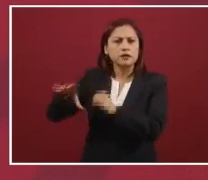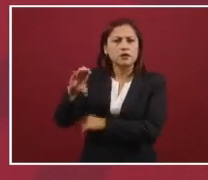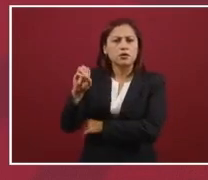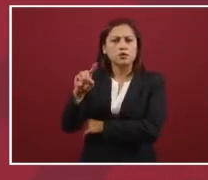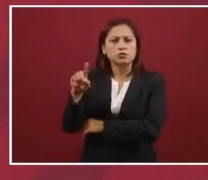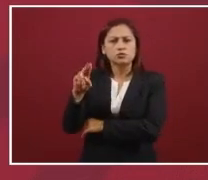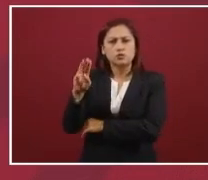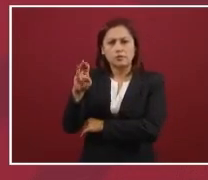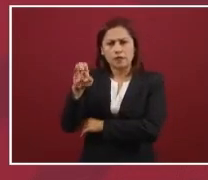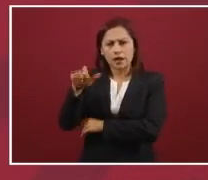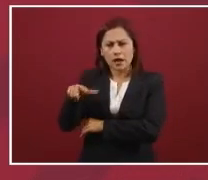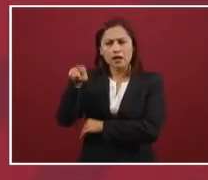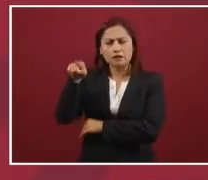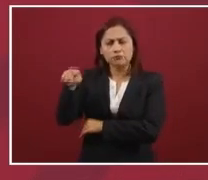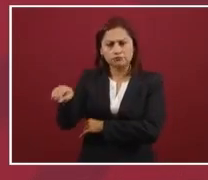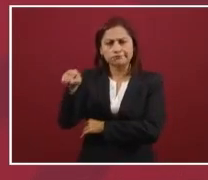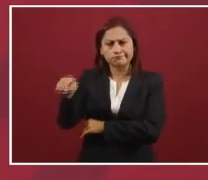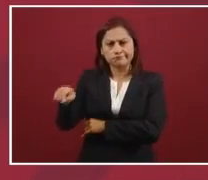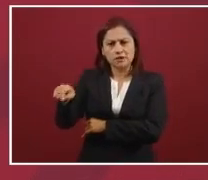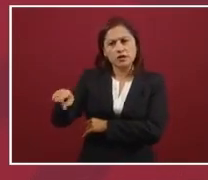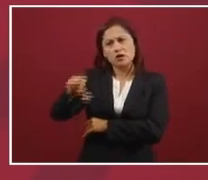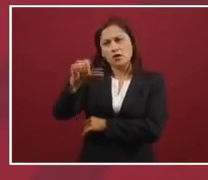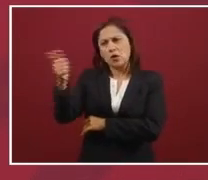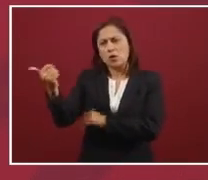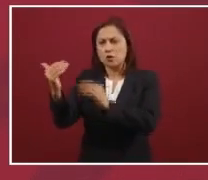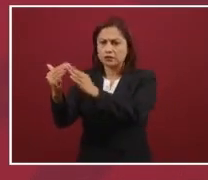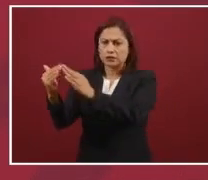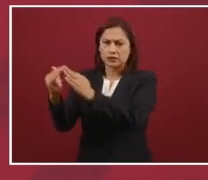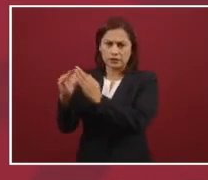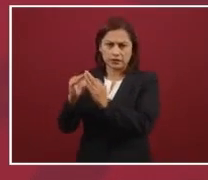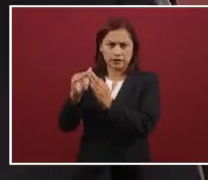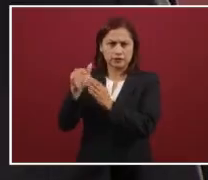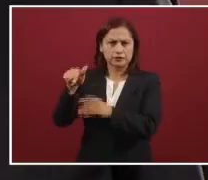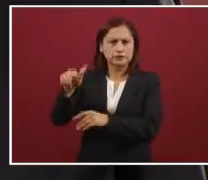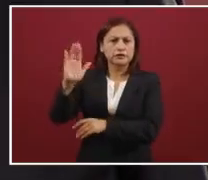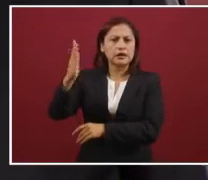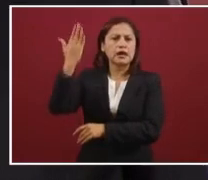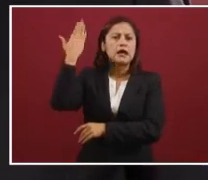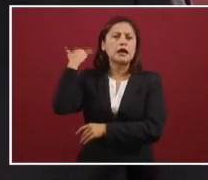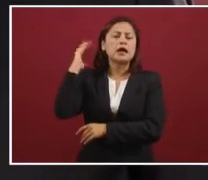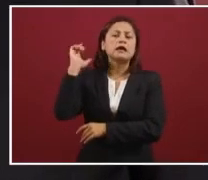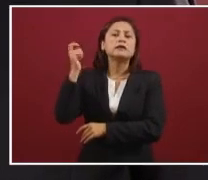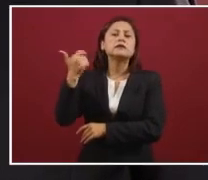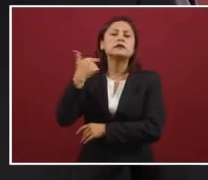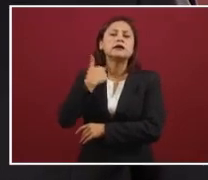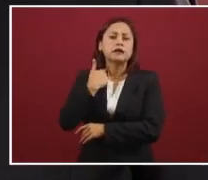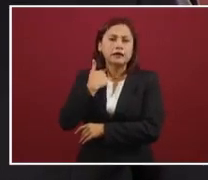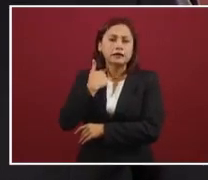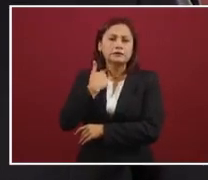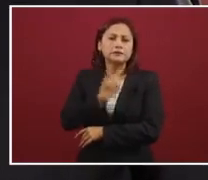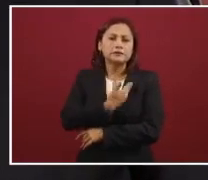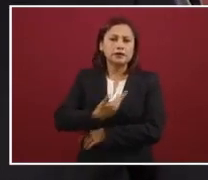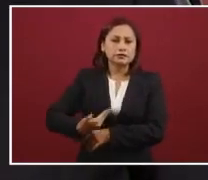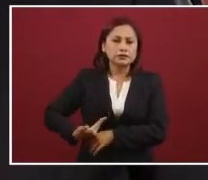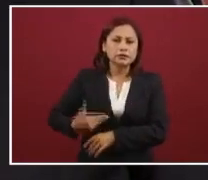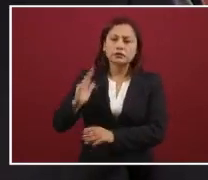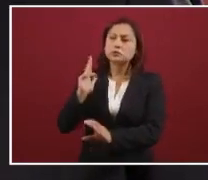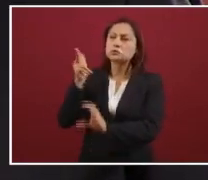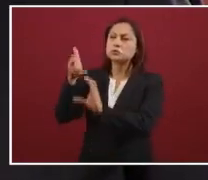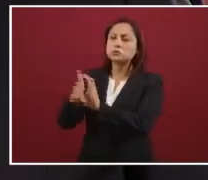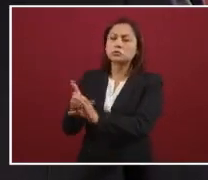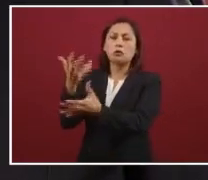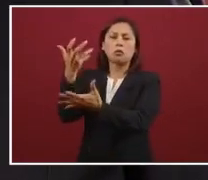otras casas que se usaban para el descanso de los presidentes.